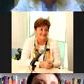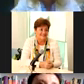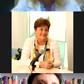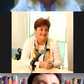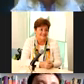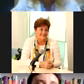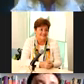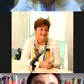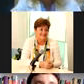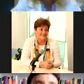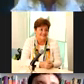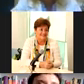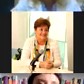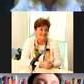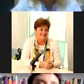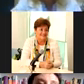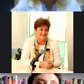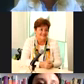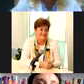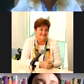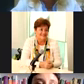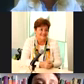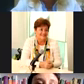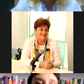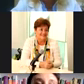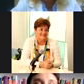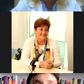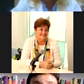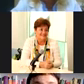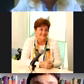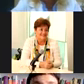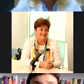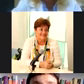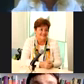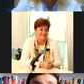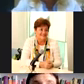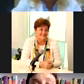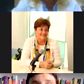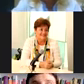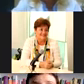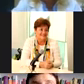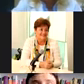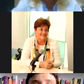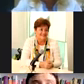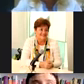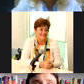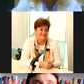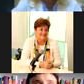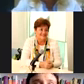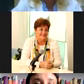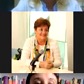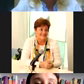porque desde FUSA estamos principalmente abocadas al trabajo con profesionales de la salud, aunque no